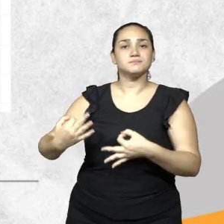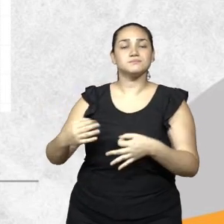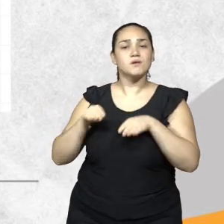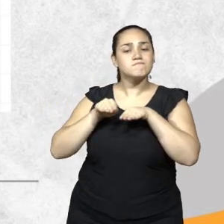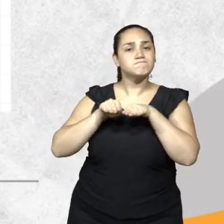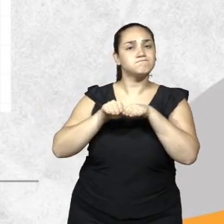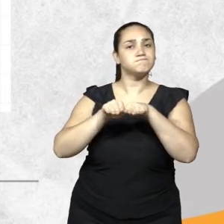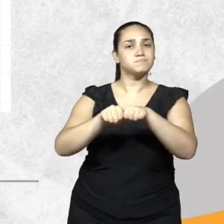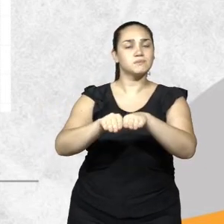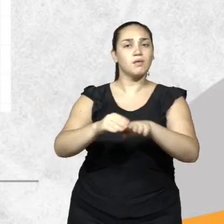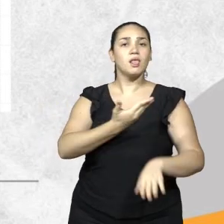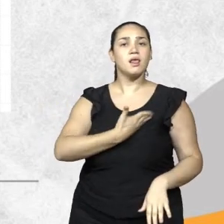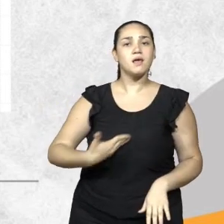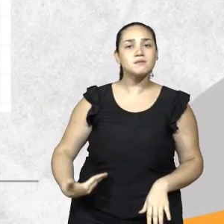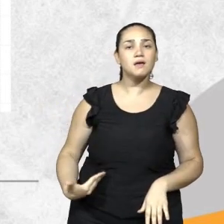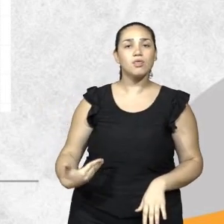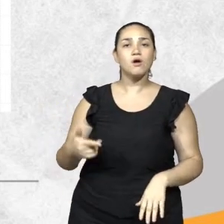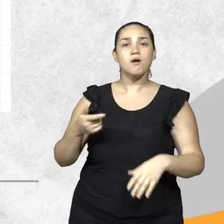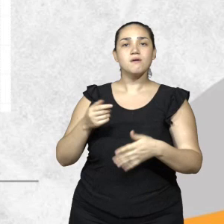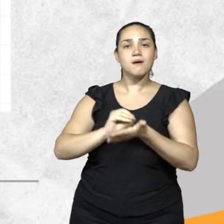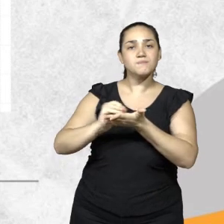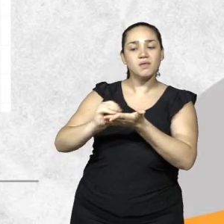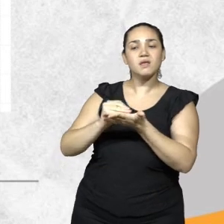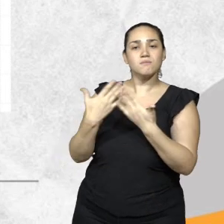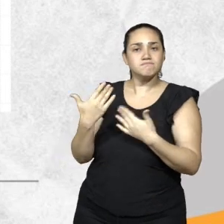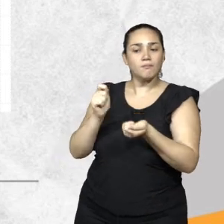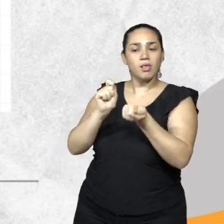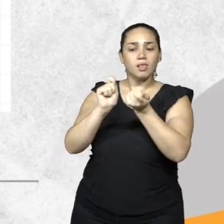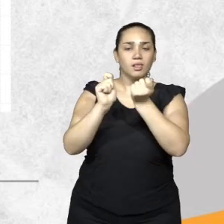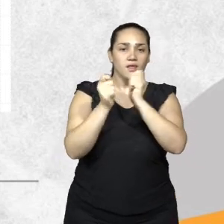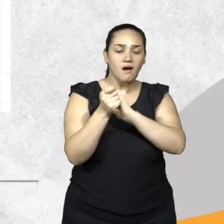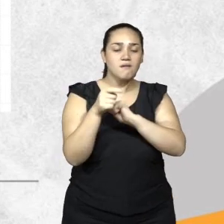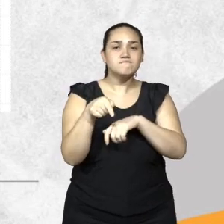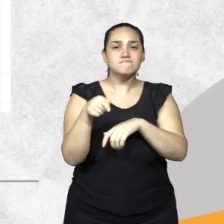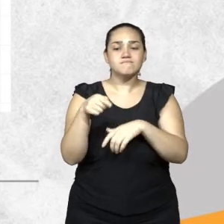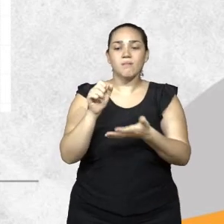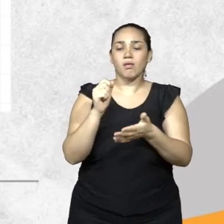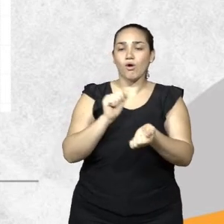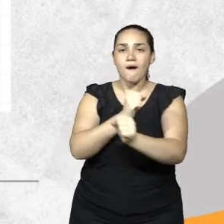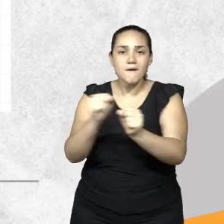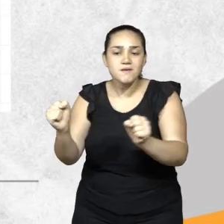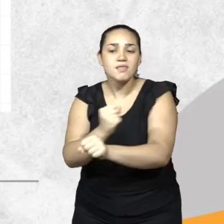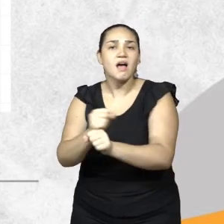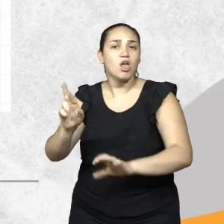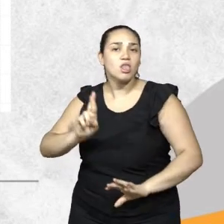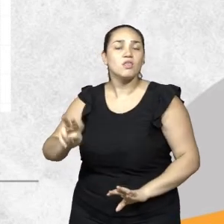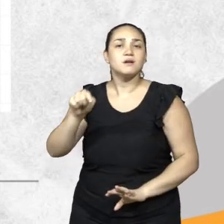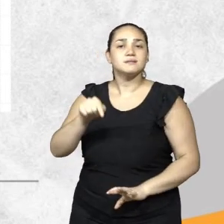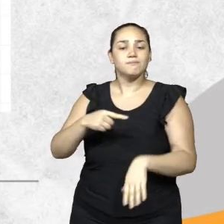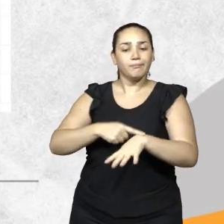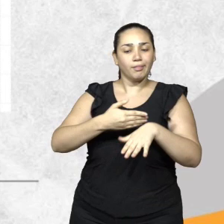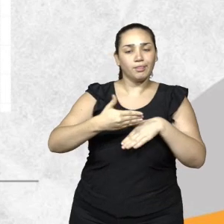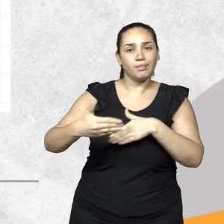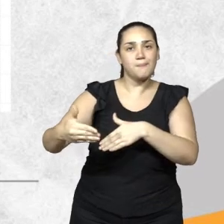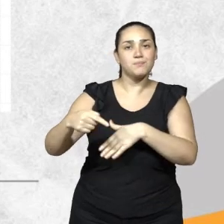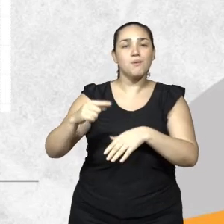El Estado y la administración tienen la potestad de modificar los actos habilitadores en el transcurso del tiempo y se encuentra limitada